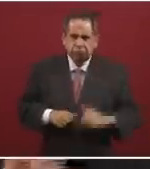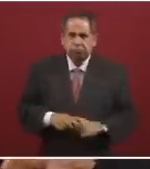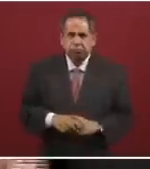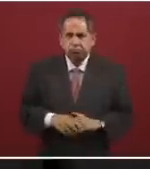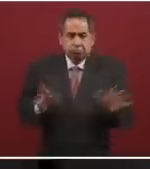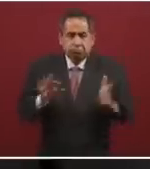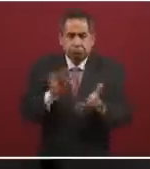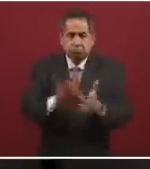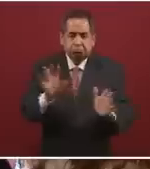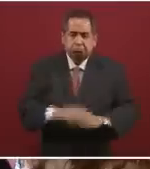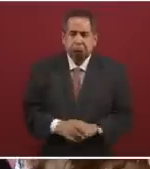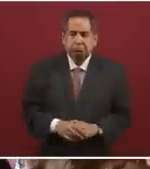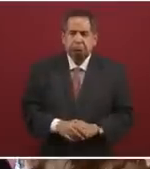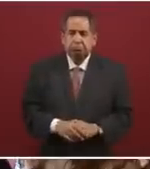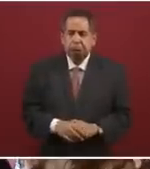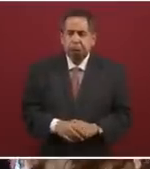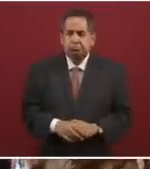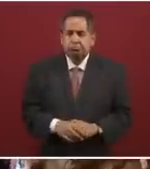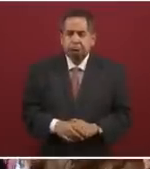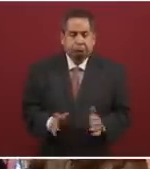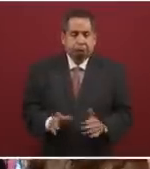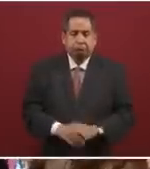¿Ya?